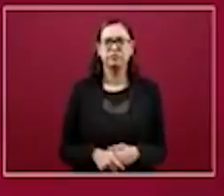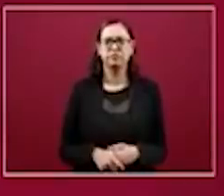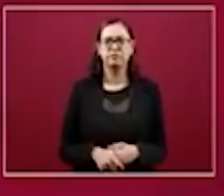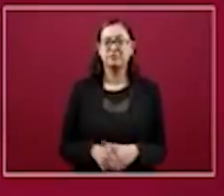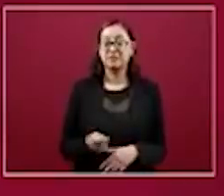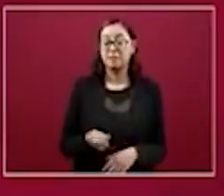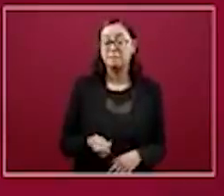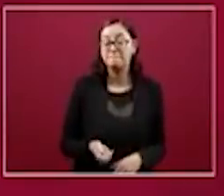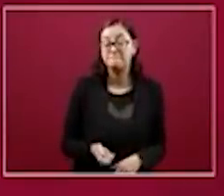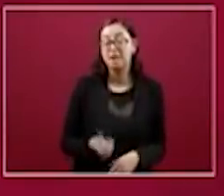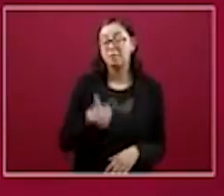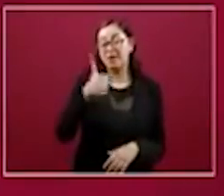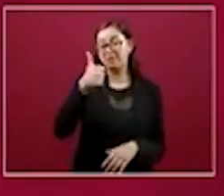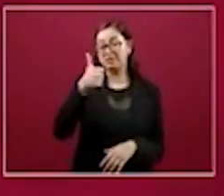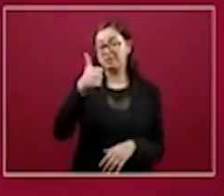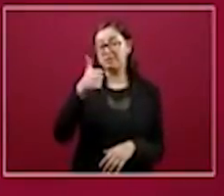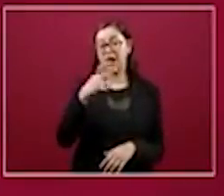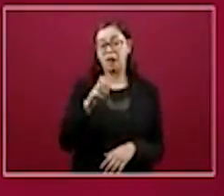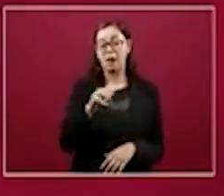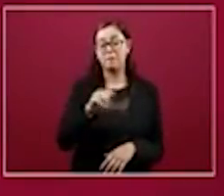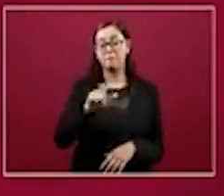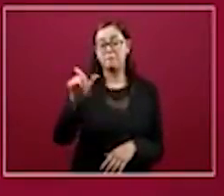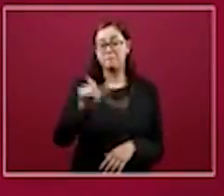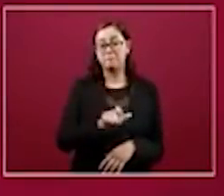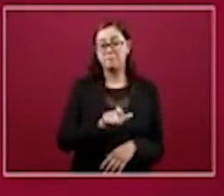en mucho tiempo que Pemex,